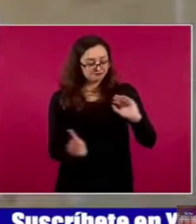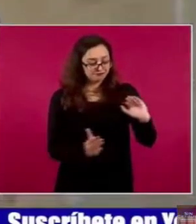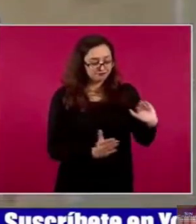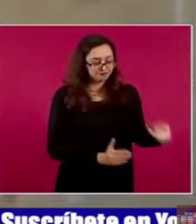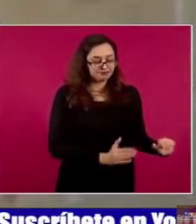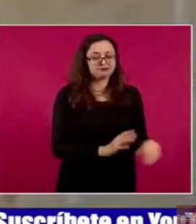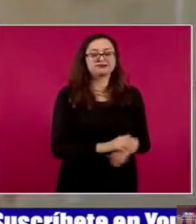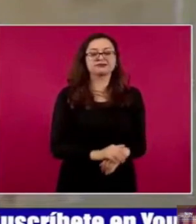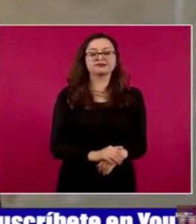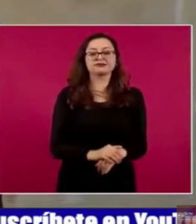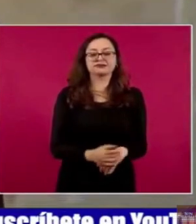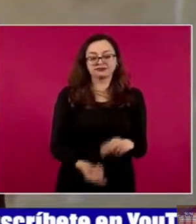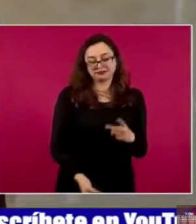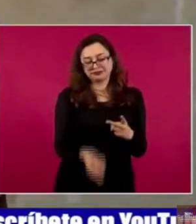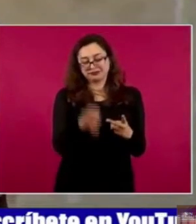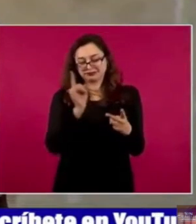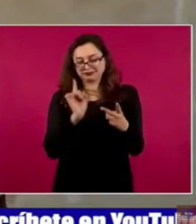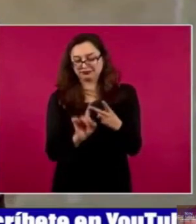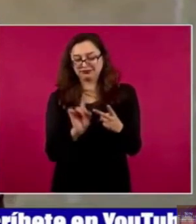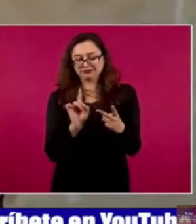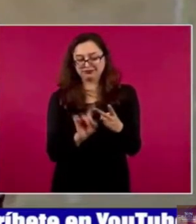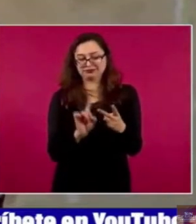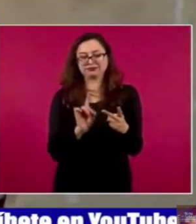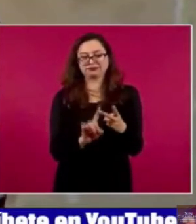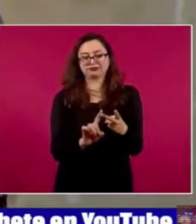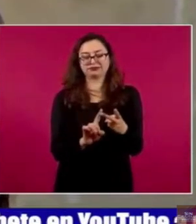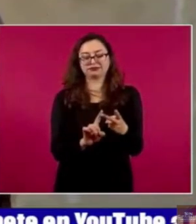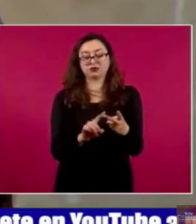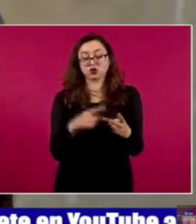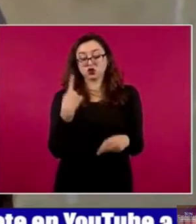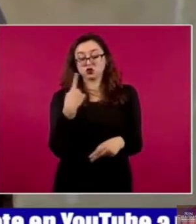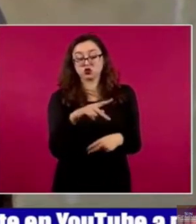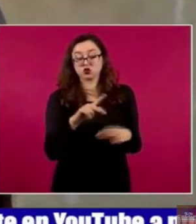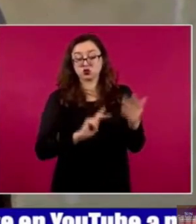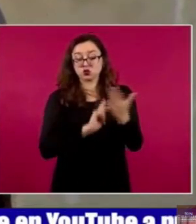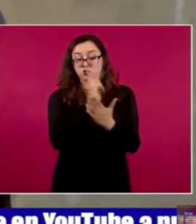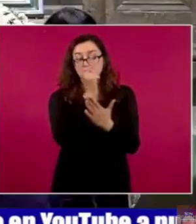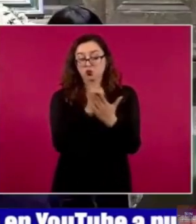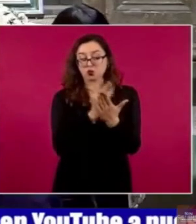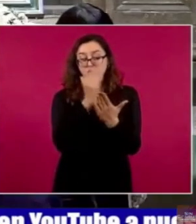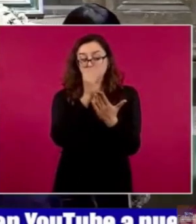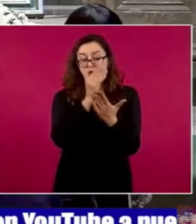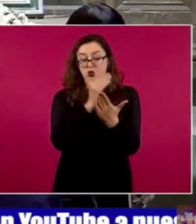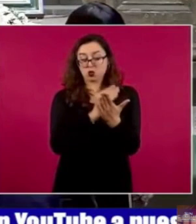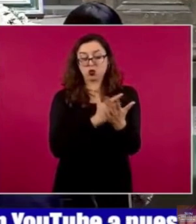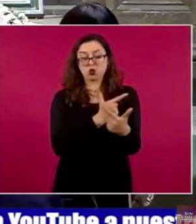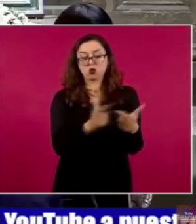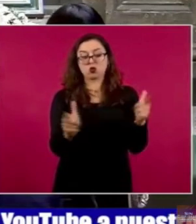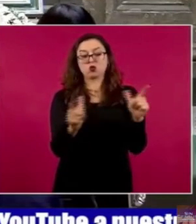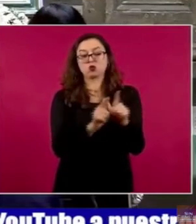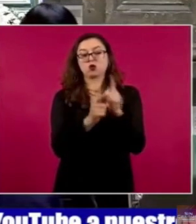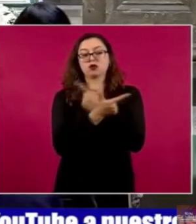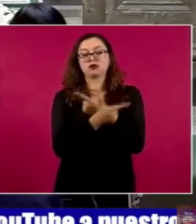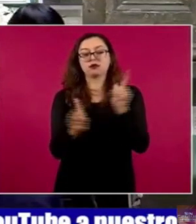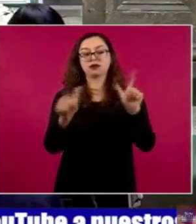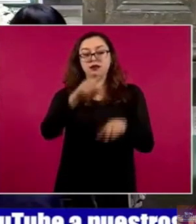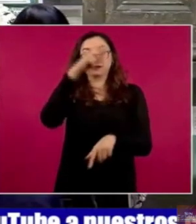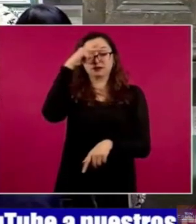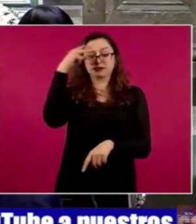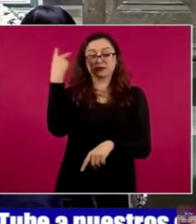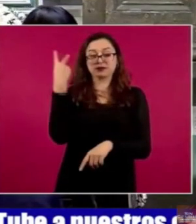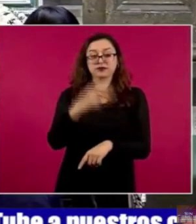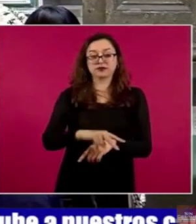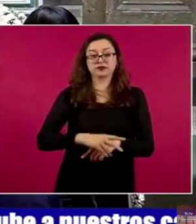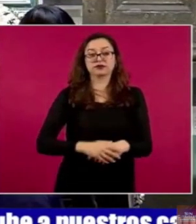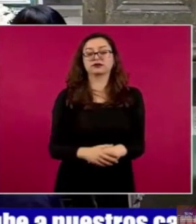Ahora quiero relatar la importancia del programa del Partido Liberal Mexicano y manifiesto